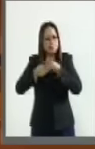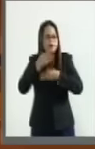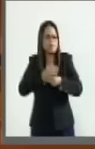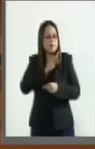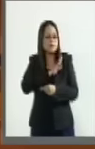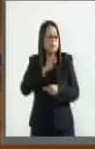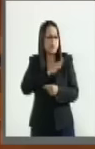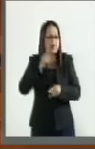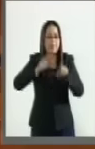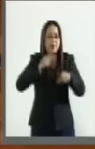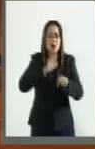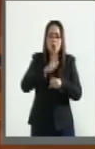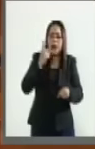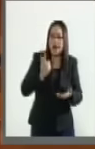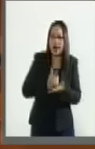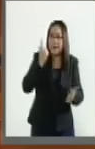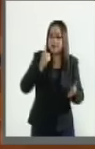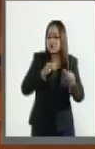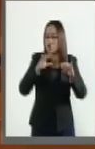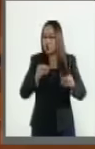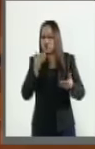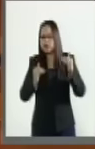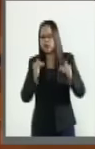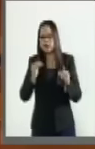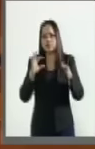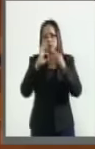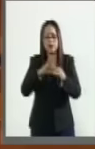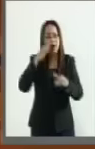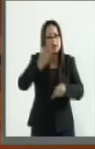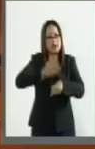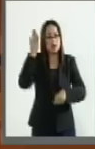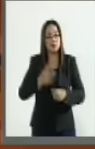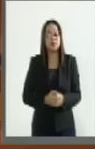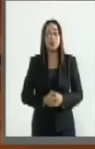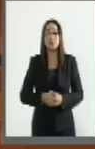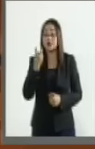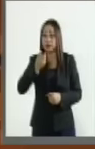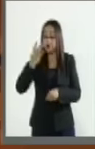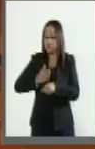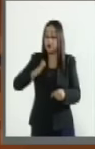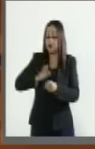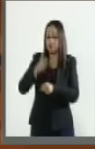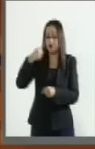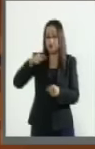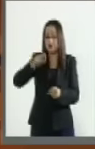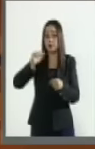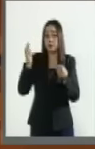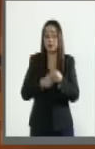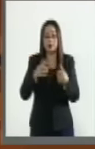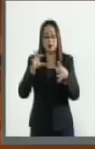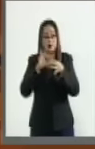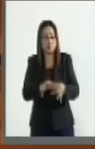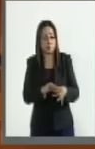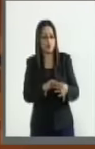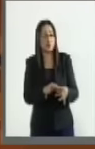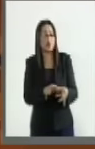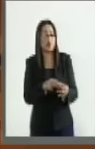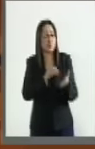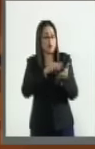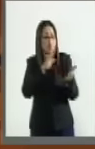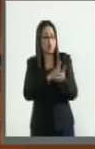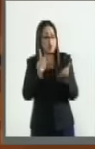gravedad del daño causado por el mismo. De tal modo que la sanción prevista para un acto típico antijurídico y punible que